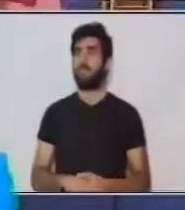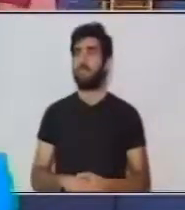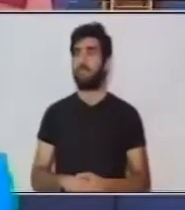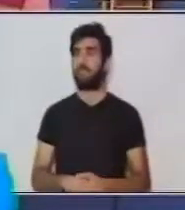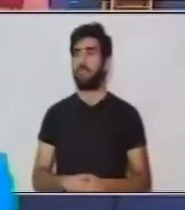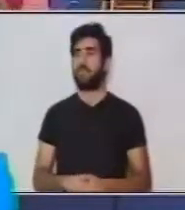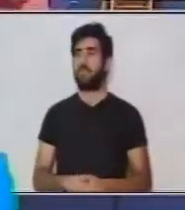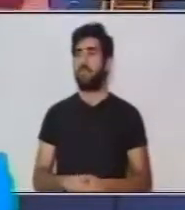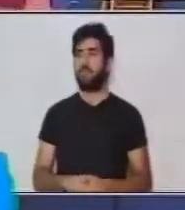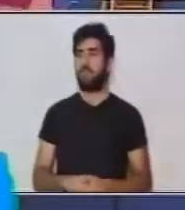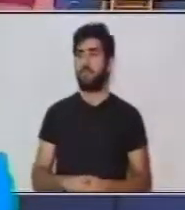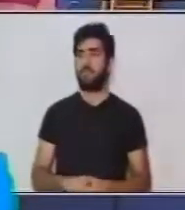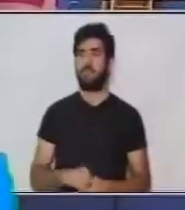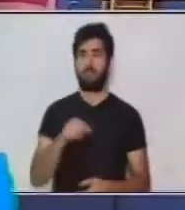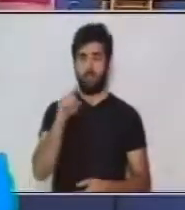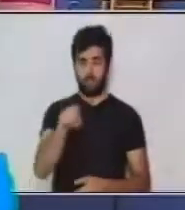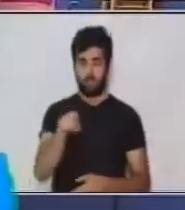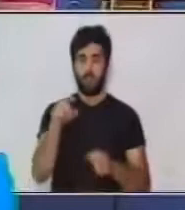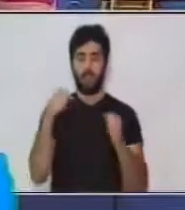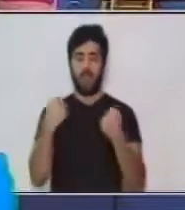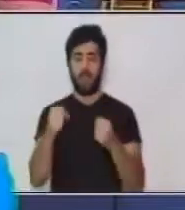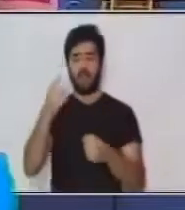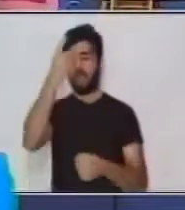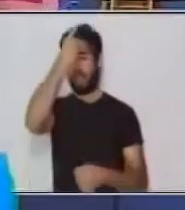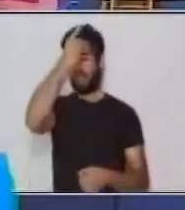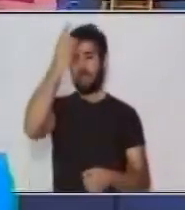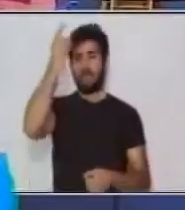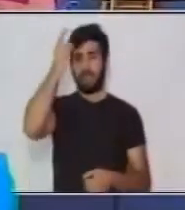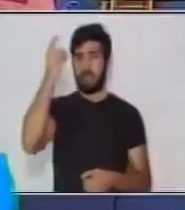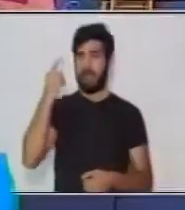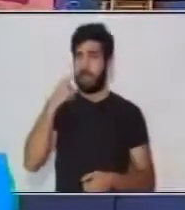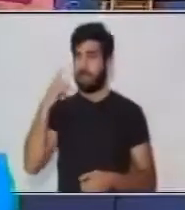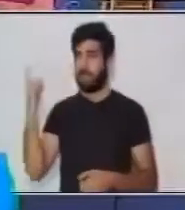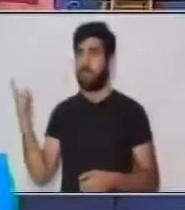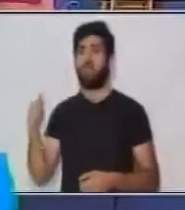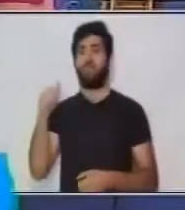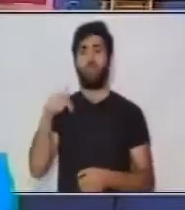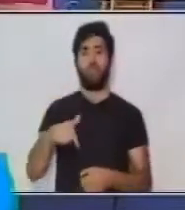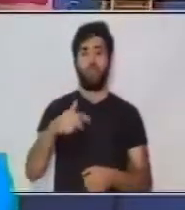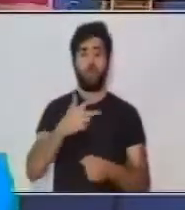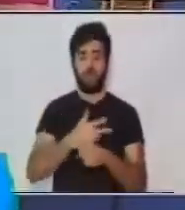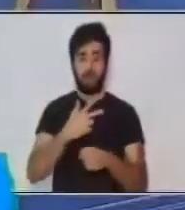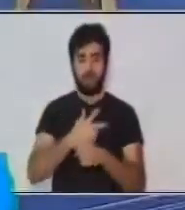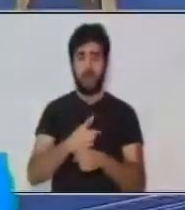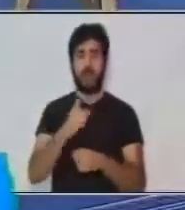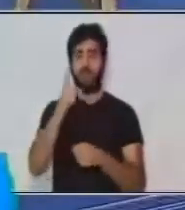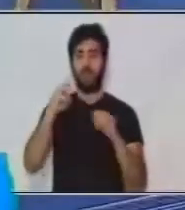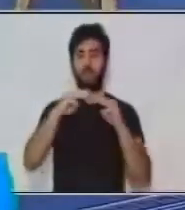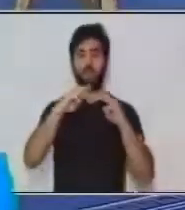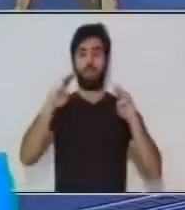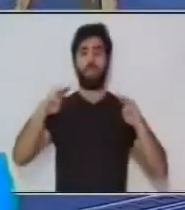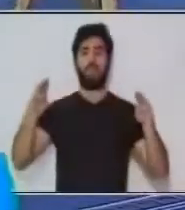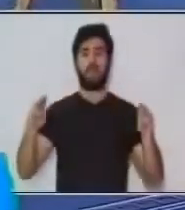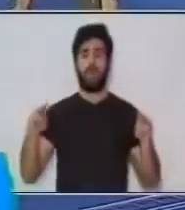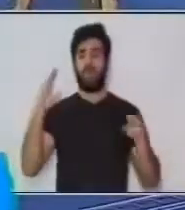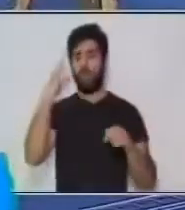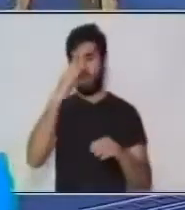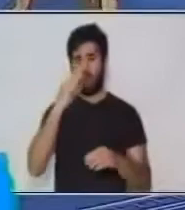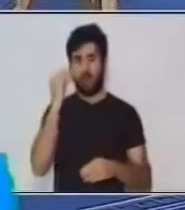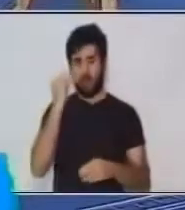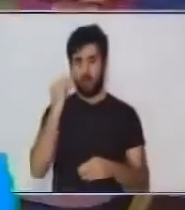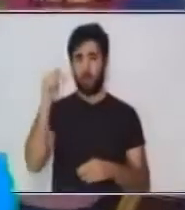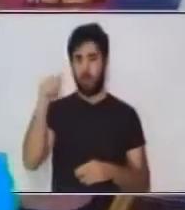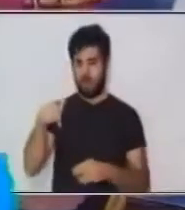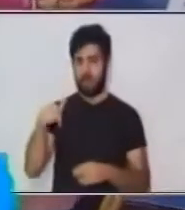vamos a hacer la siguiente tarea. En Guatemala hay un museo muy bonito que es el Museo Nacional de Arte